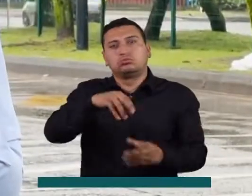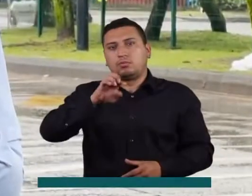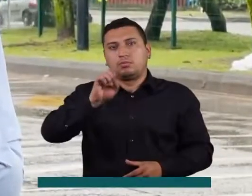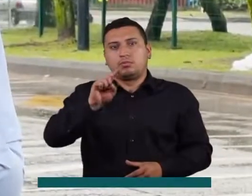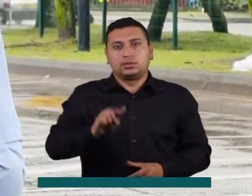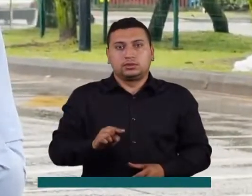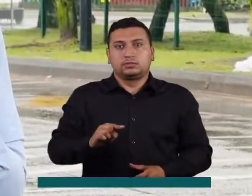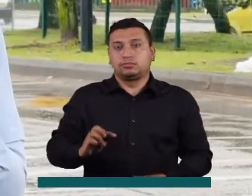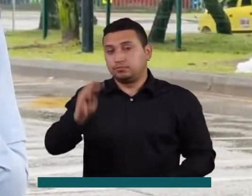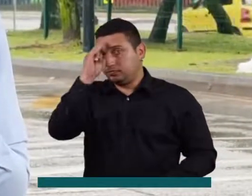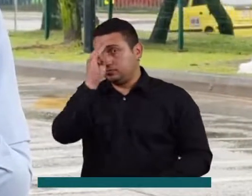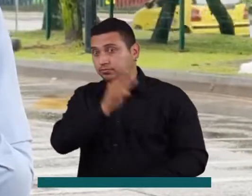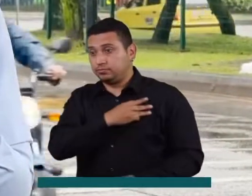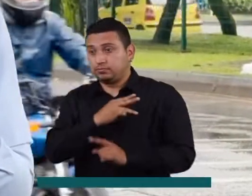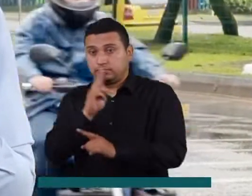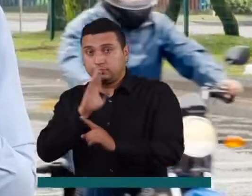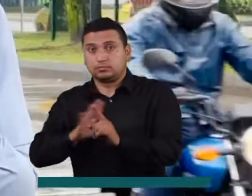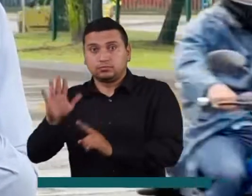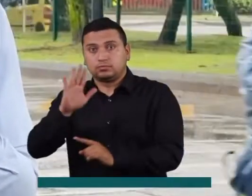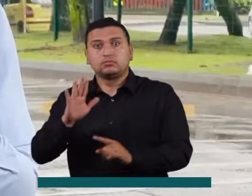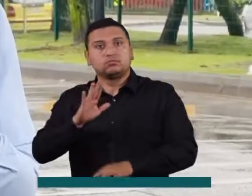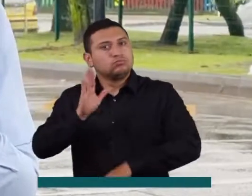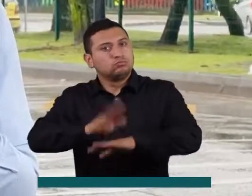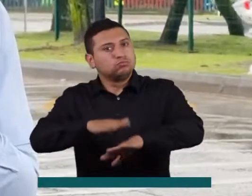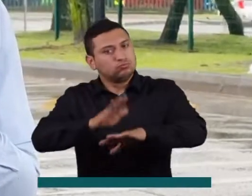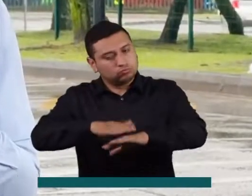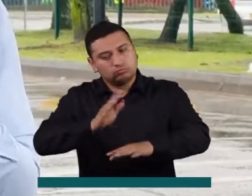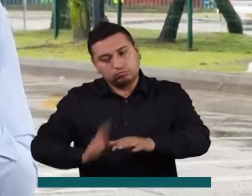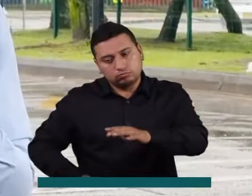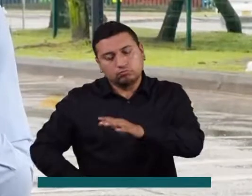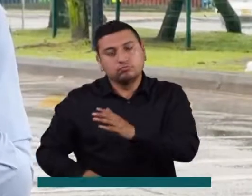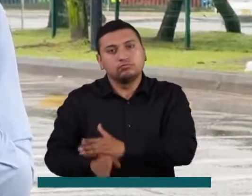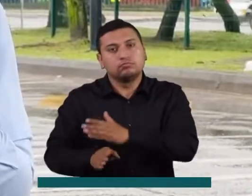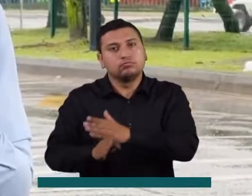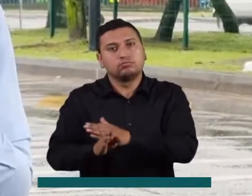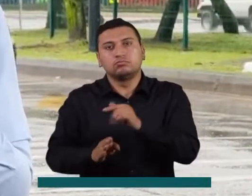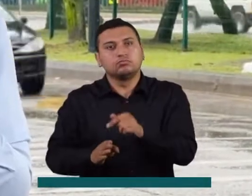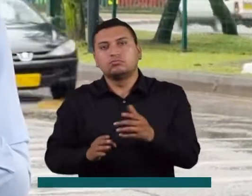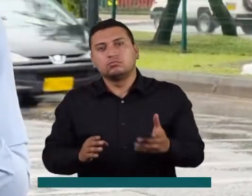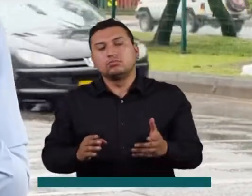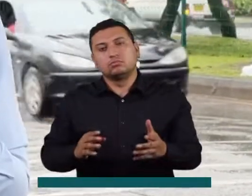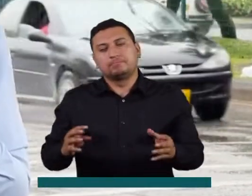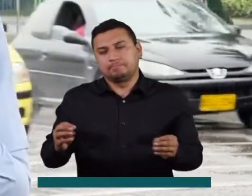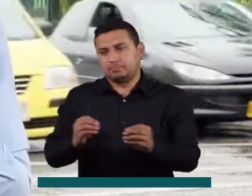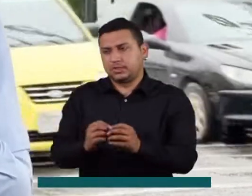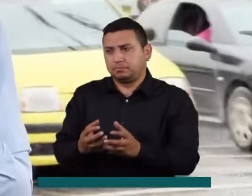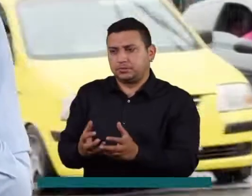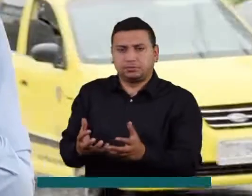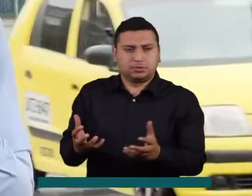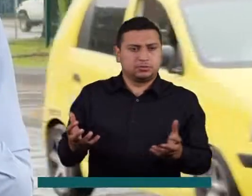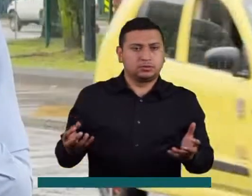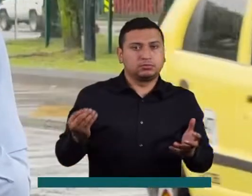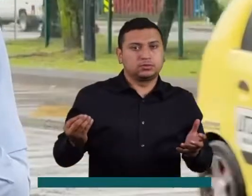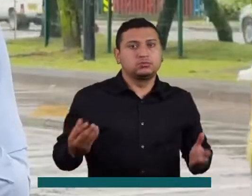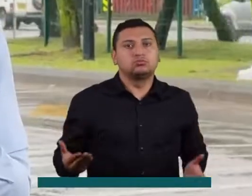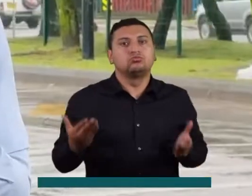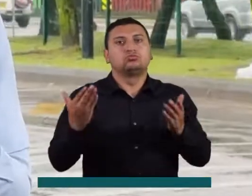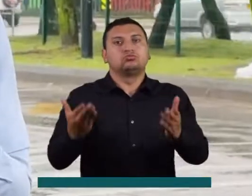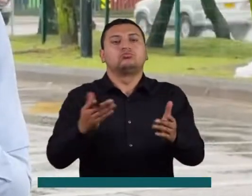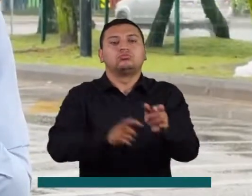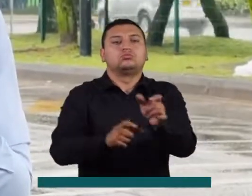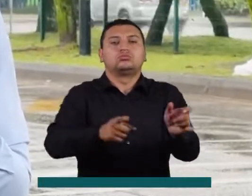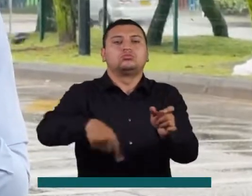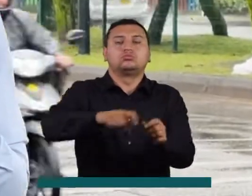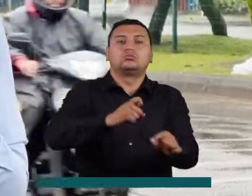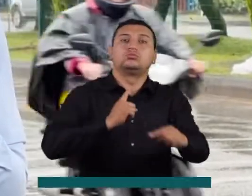Ejército Nacional aseguró que seguirá haciendo jornadas como esta y que espera y hace un llamado a esas entidades que se quieran sumar para llevar